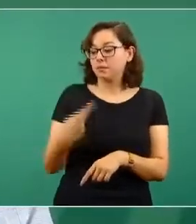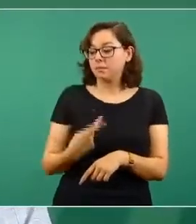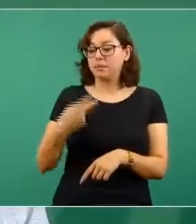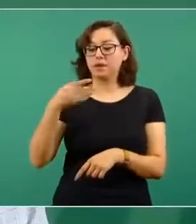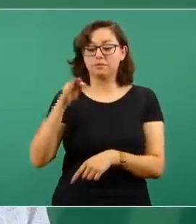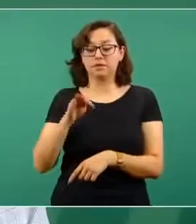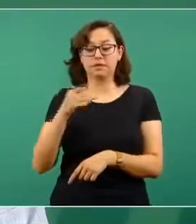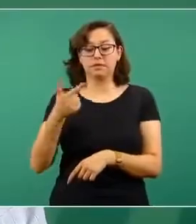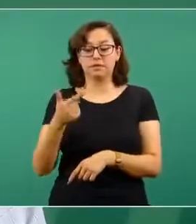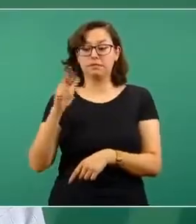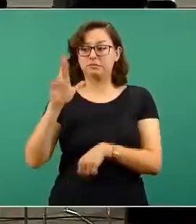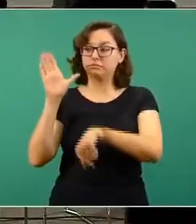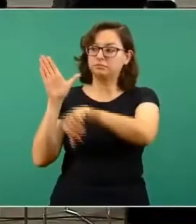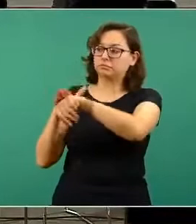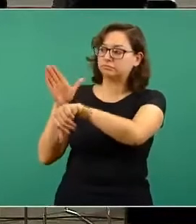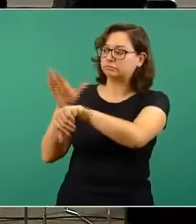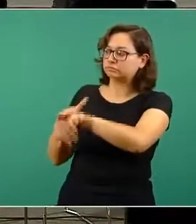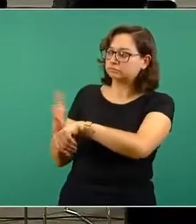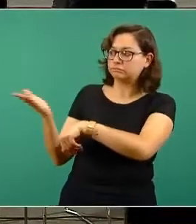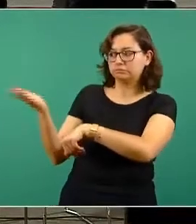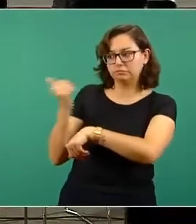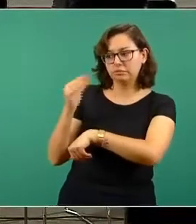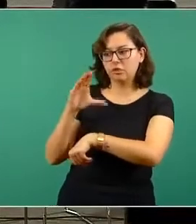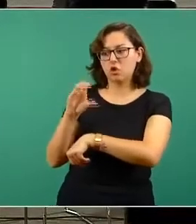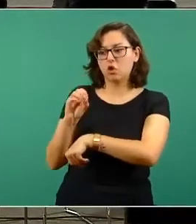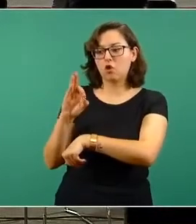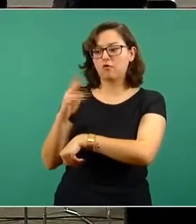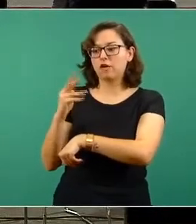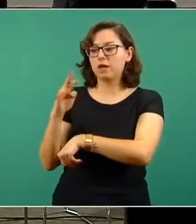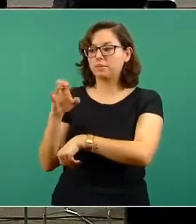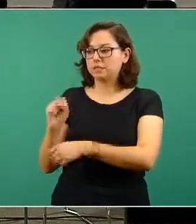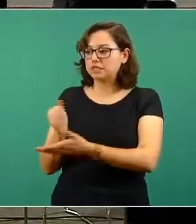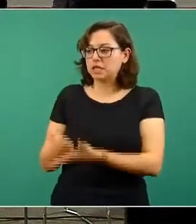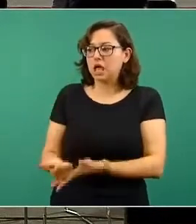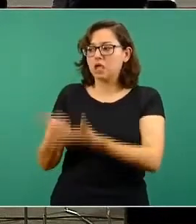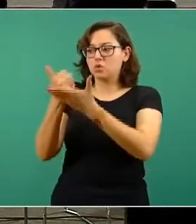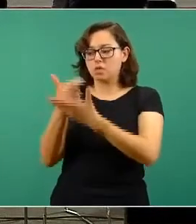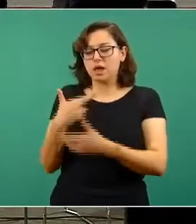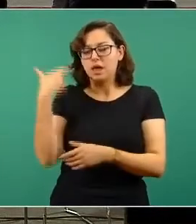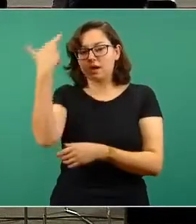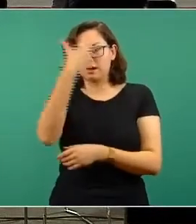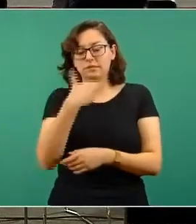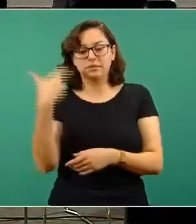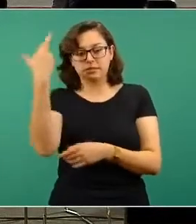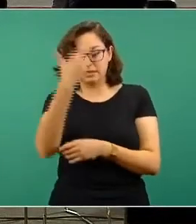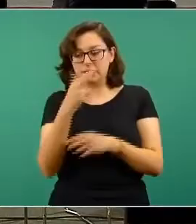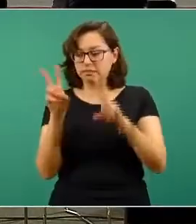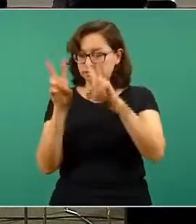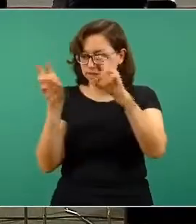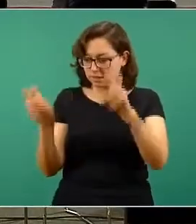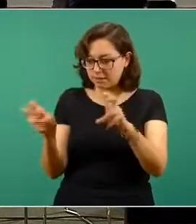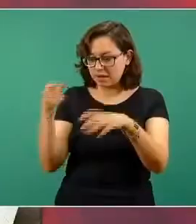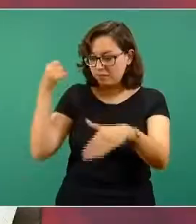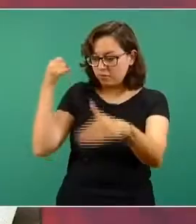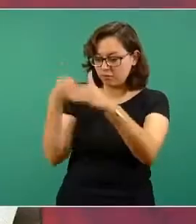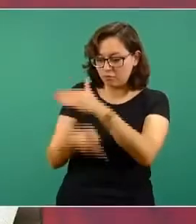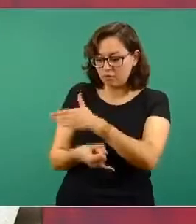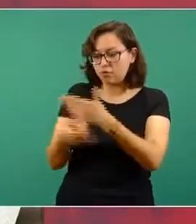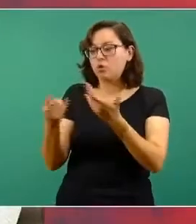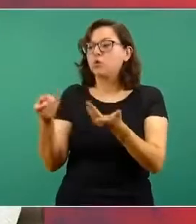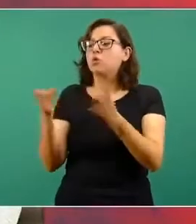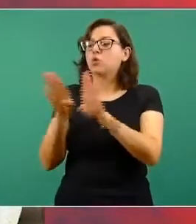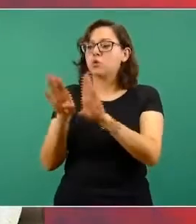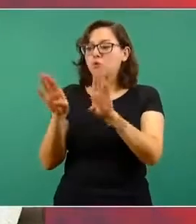sido requerida su intervención, obviamente por su aporte técnico en el tema, para trabajar de